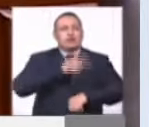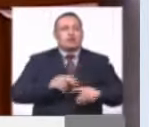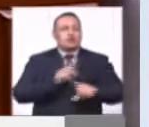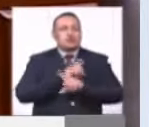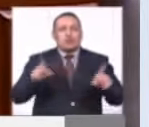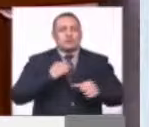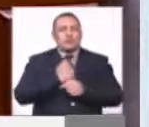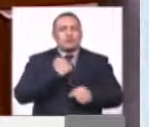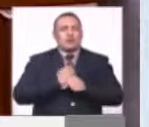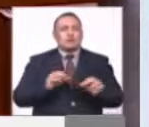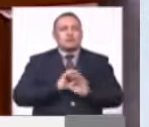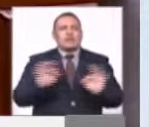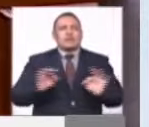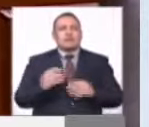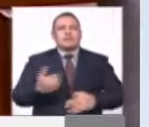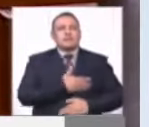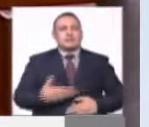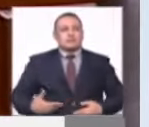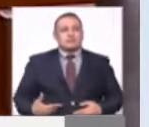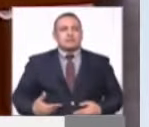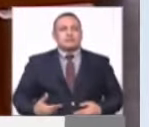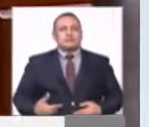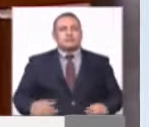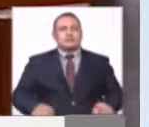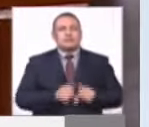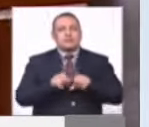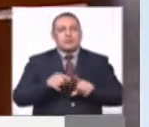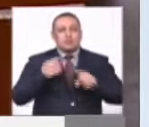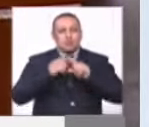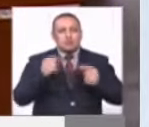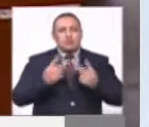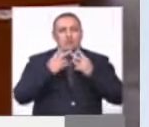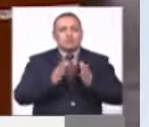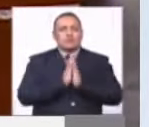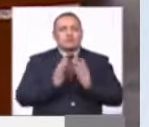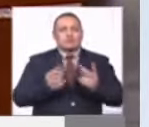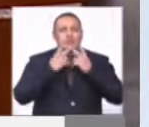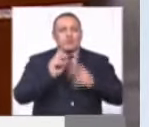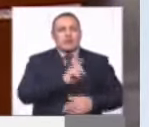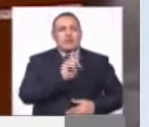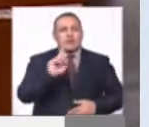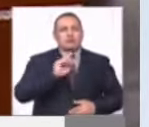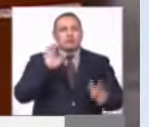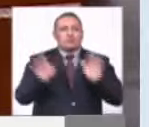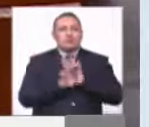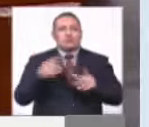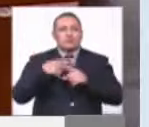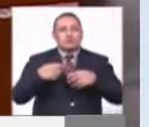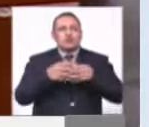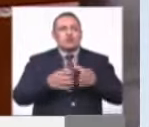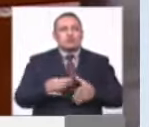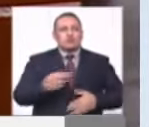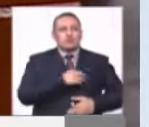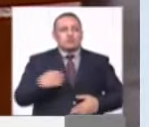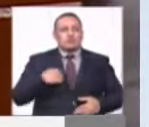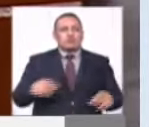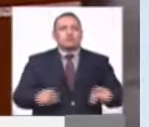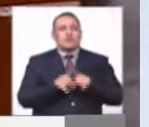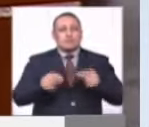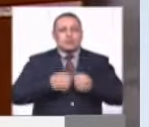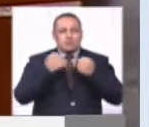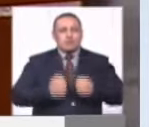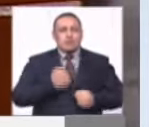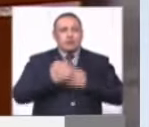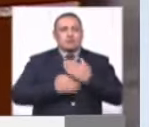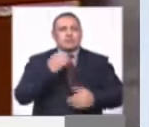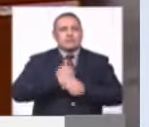han funcionado, presidente. Por ello, pido a cada uno de los gabinetes que se pongan a